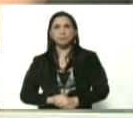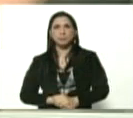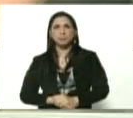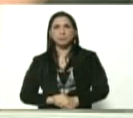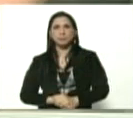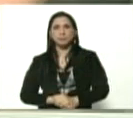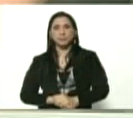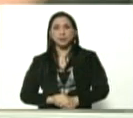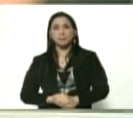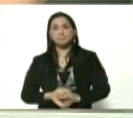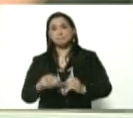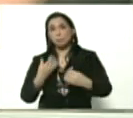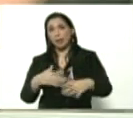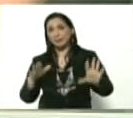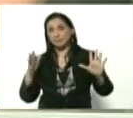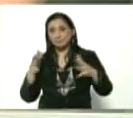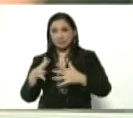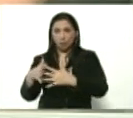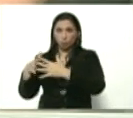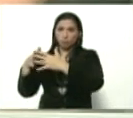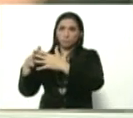Lo cierto es que ya en los Estados Unidos